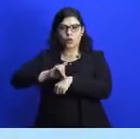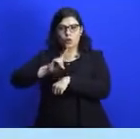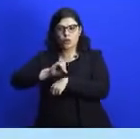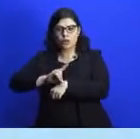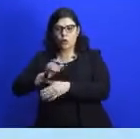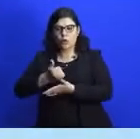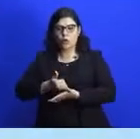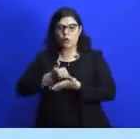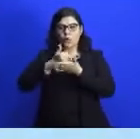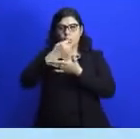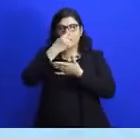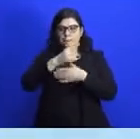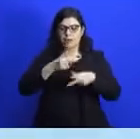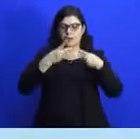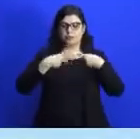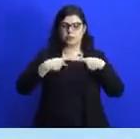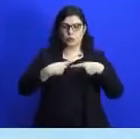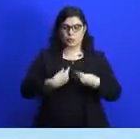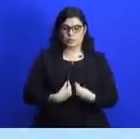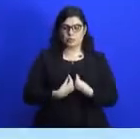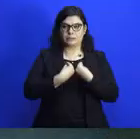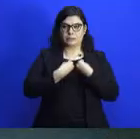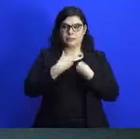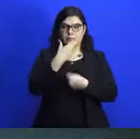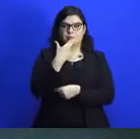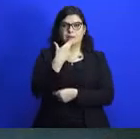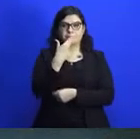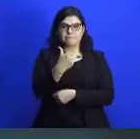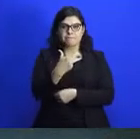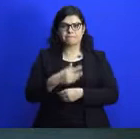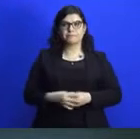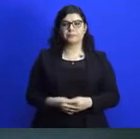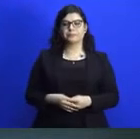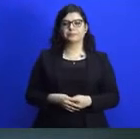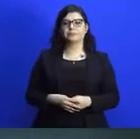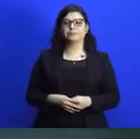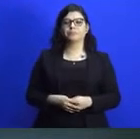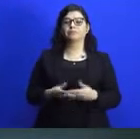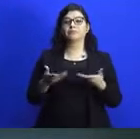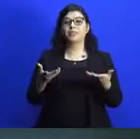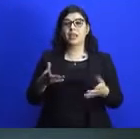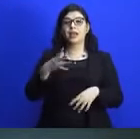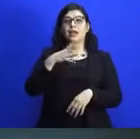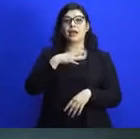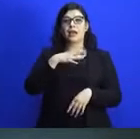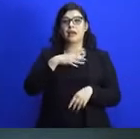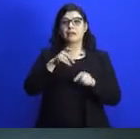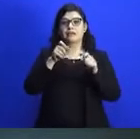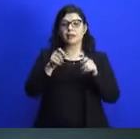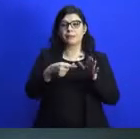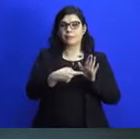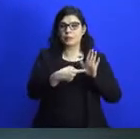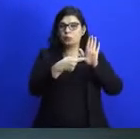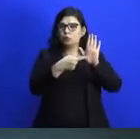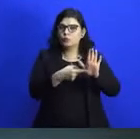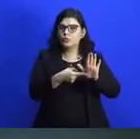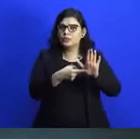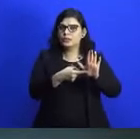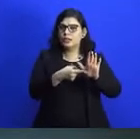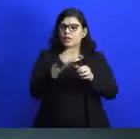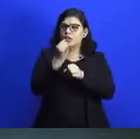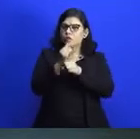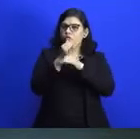mejor y sigamos evolucionando. Hay aquí también los datos de lo que hemos hecho. Y hemos hecho